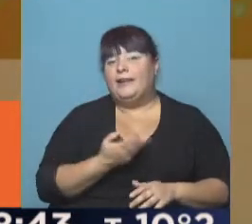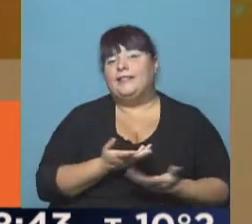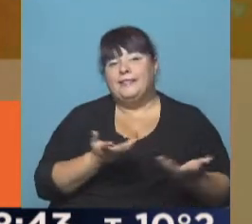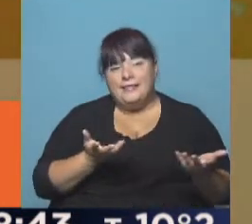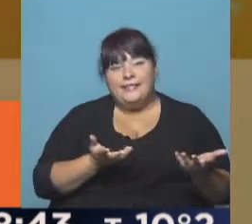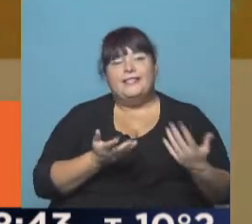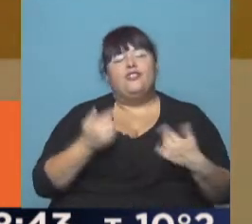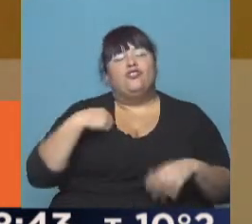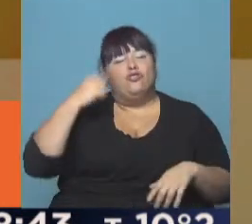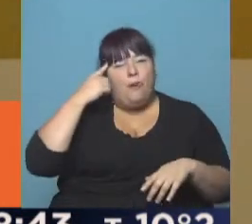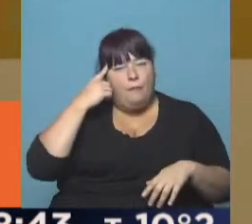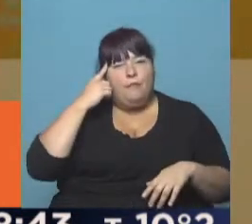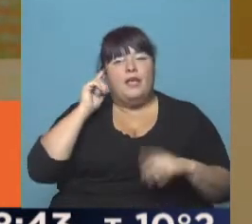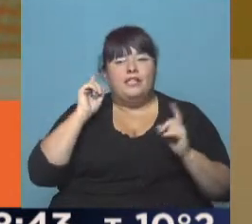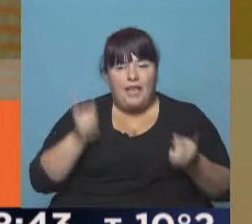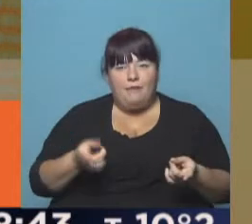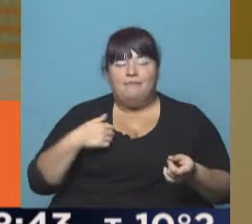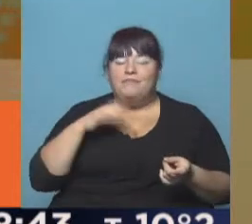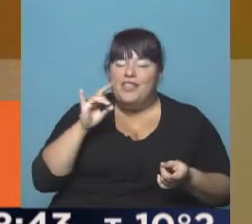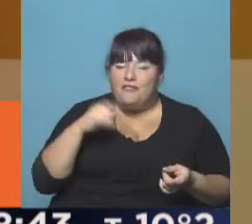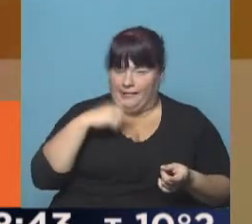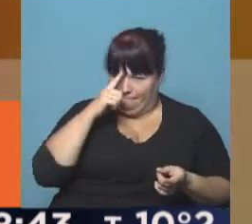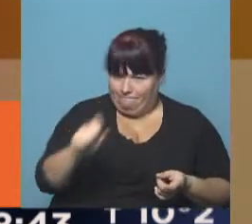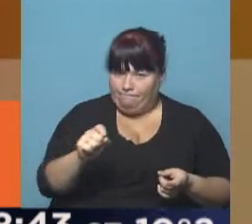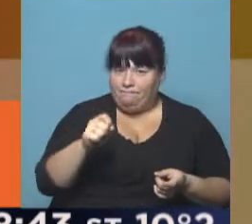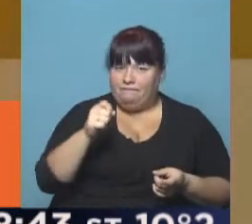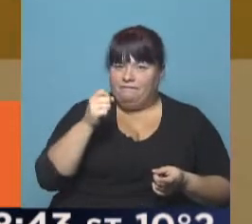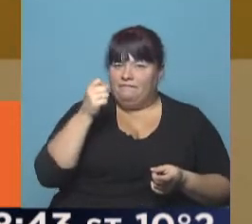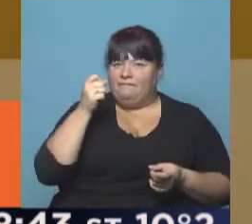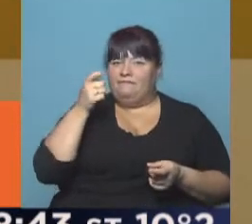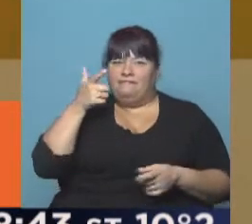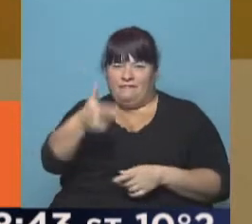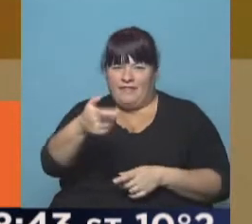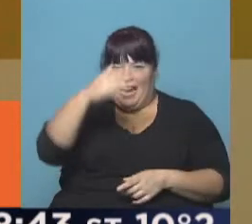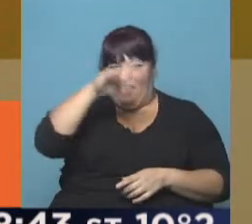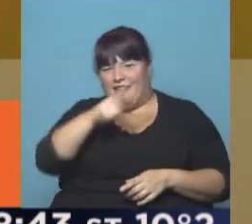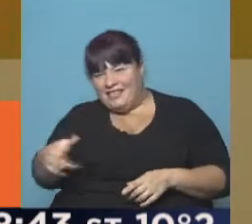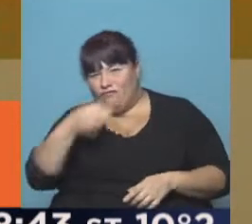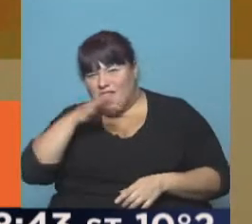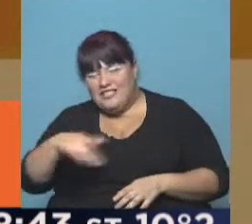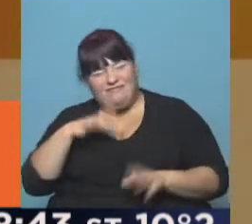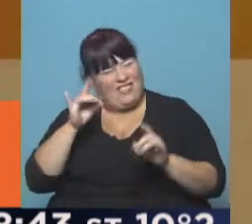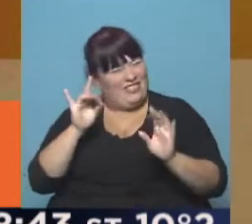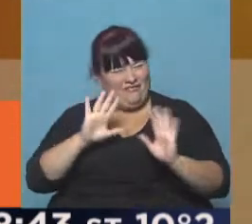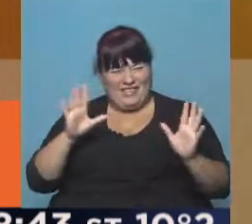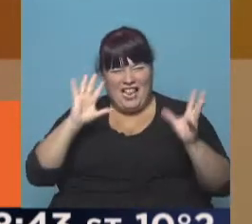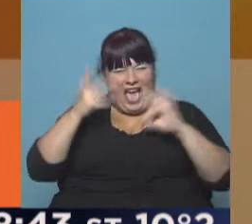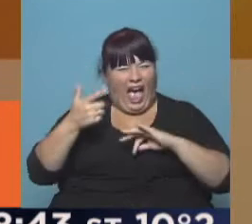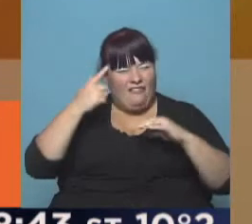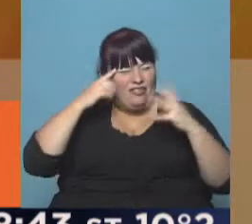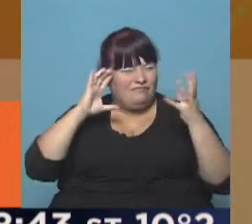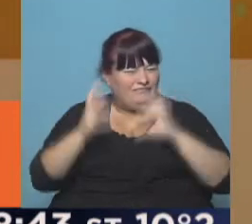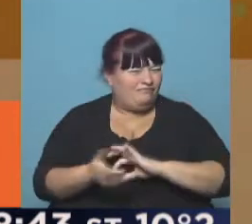yo creo que hasta me cuesta creer que le ha cerrado a la persona grande y se pegó al chico del nivel de